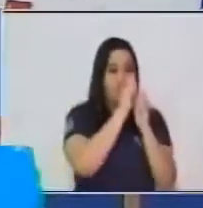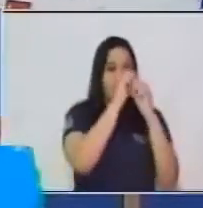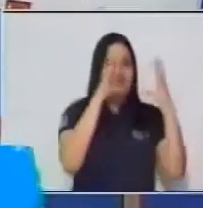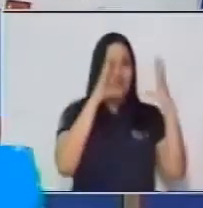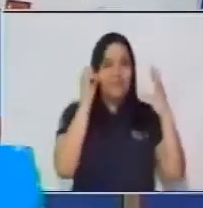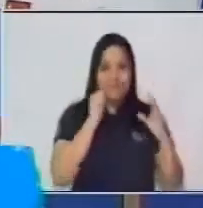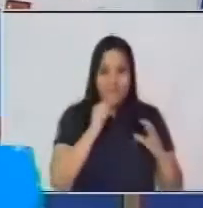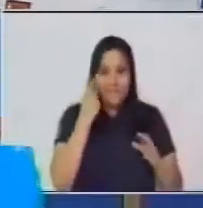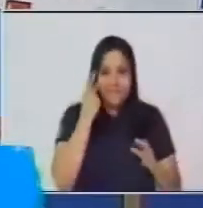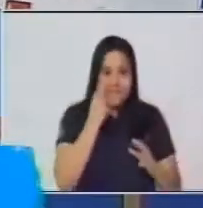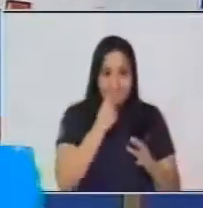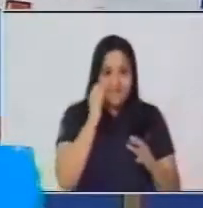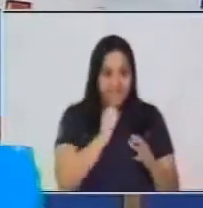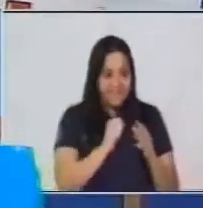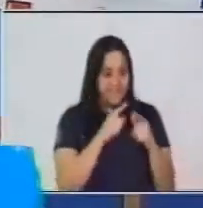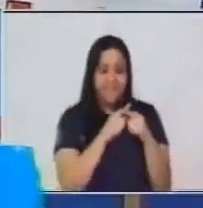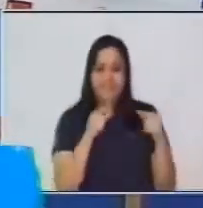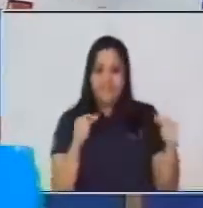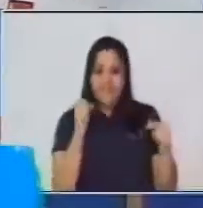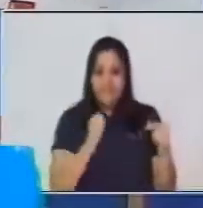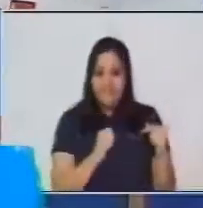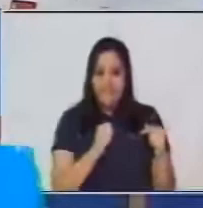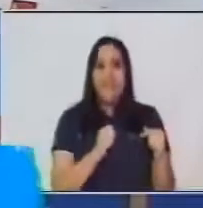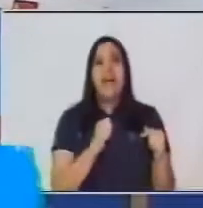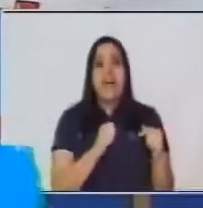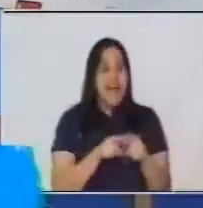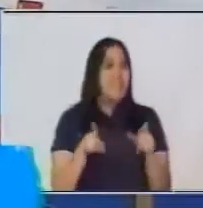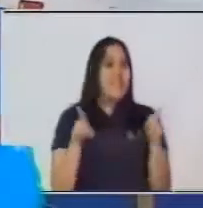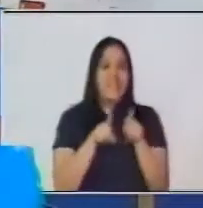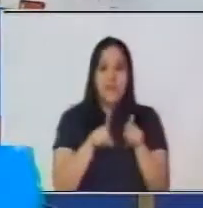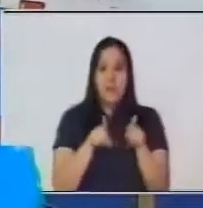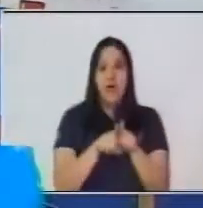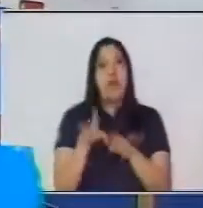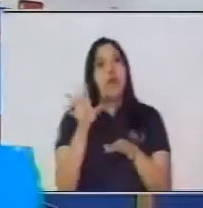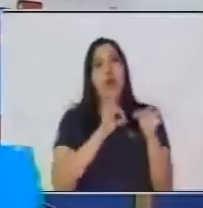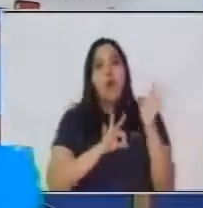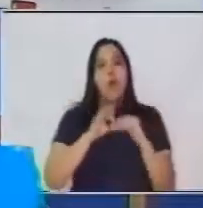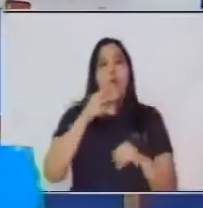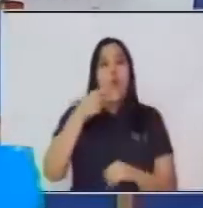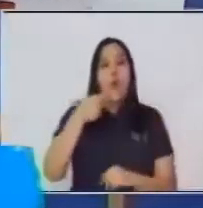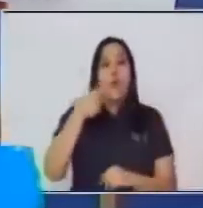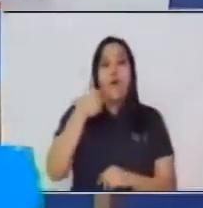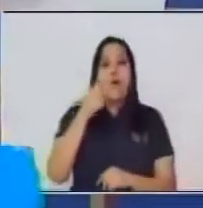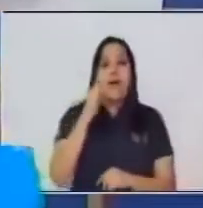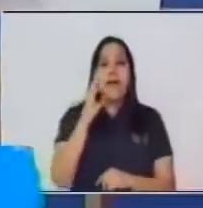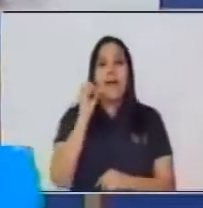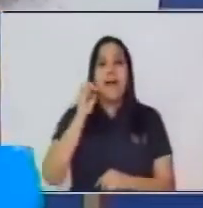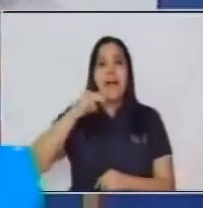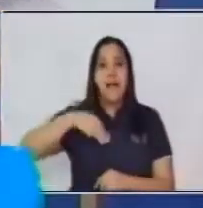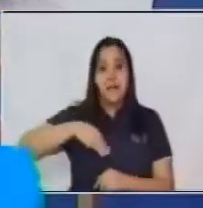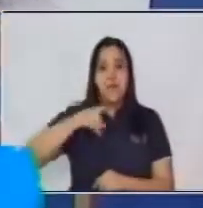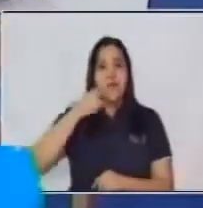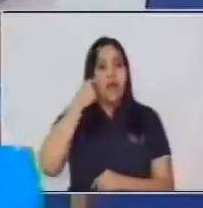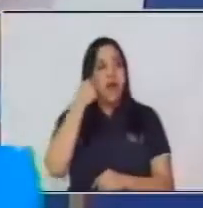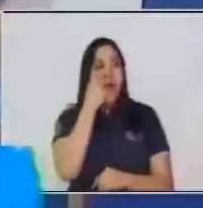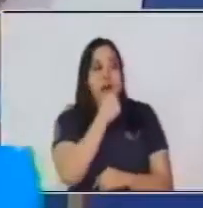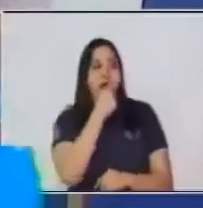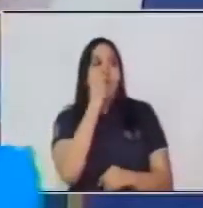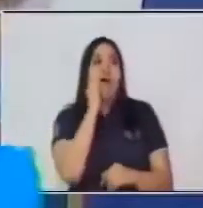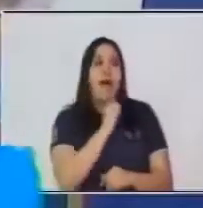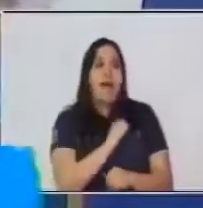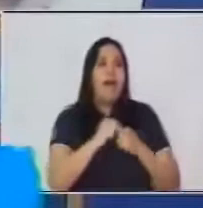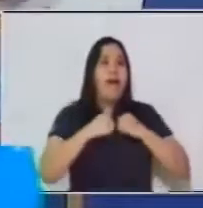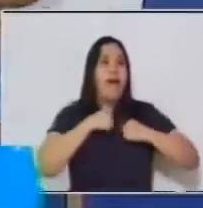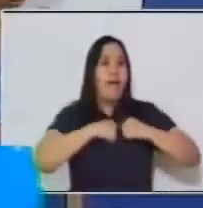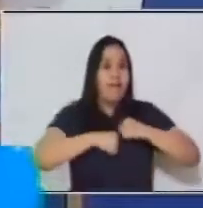bocadillos, utilizaban las onomatopeyas, salía boom, kaboom, para dar esa sensación que estaba ocurriendo algo de acción